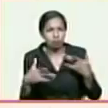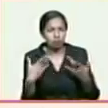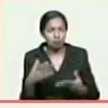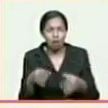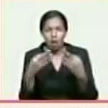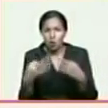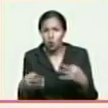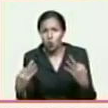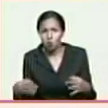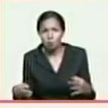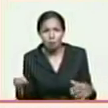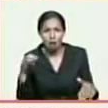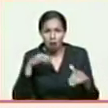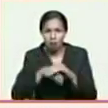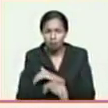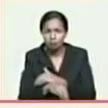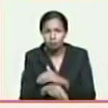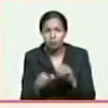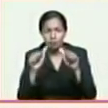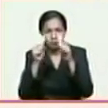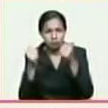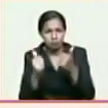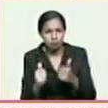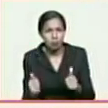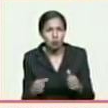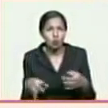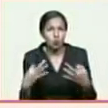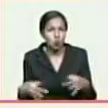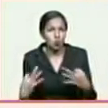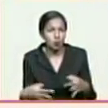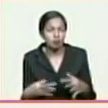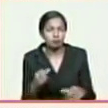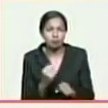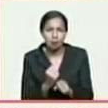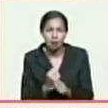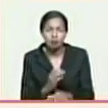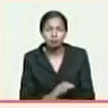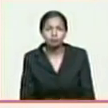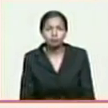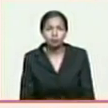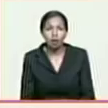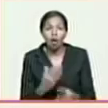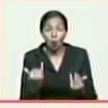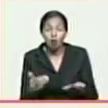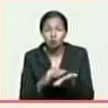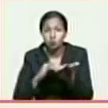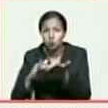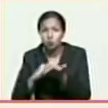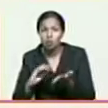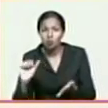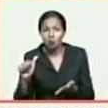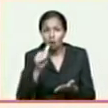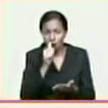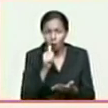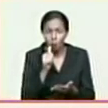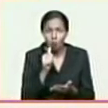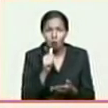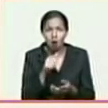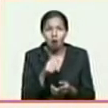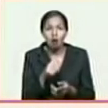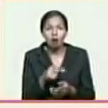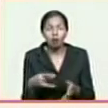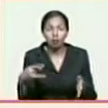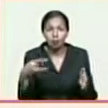del sistema metro. Seguimos con la recuperación del agua potable, ya están todas las